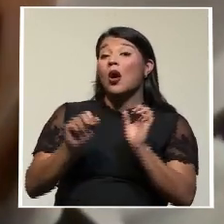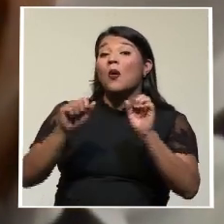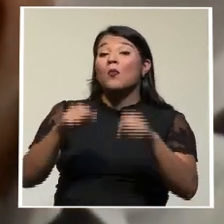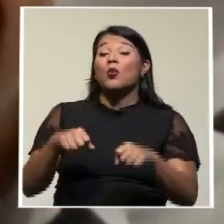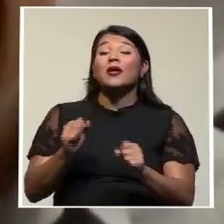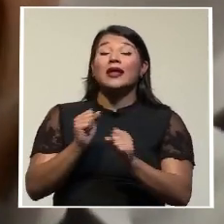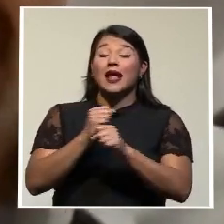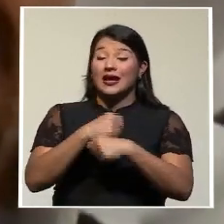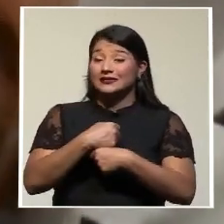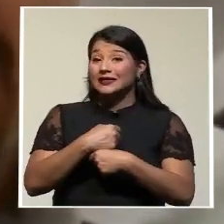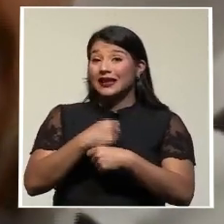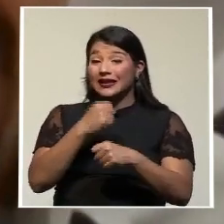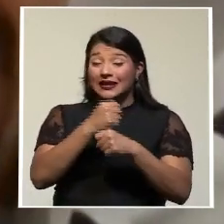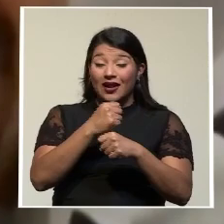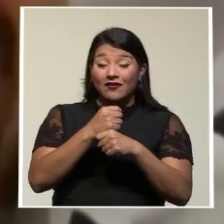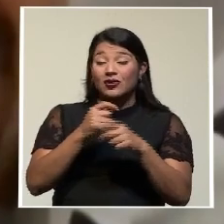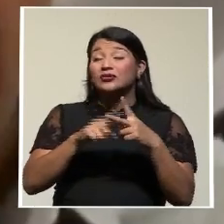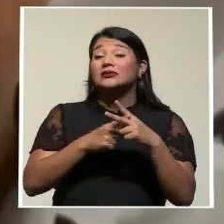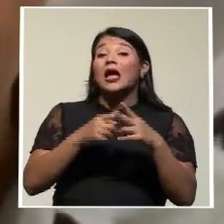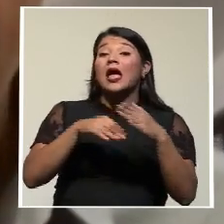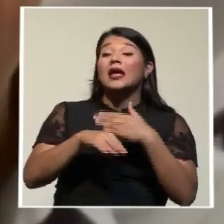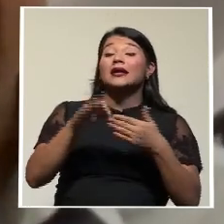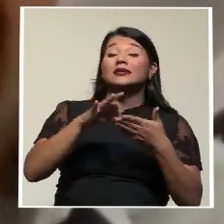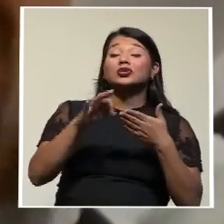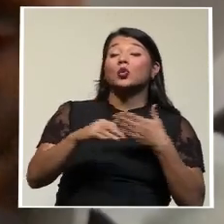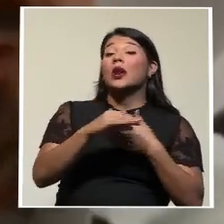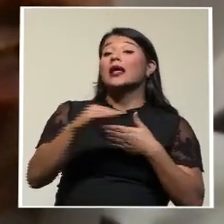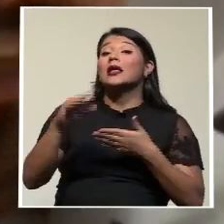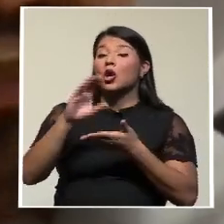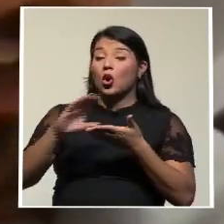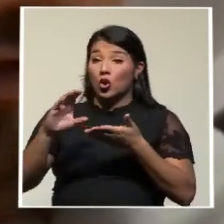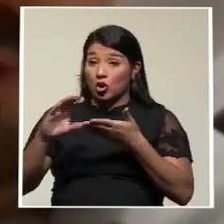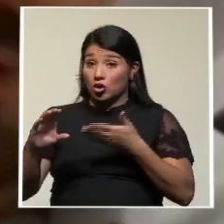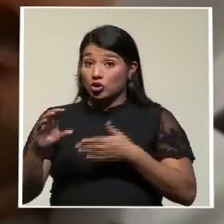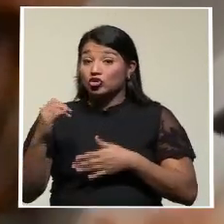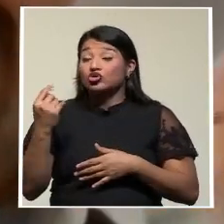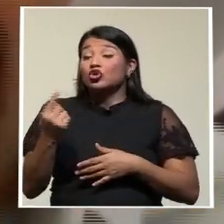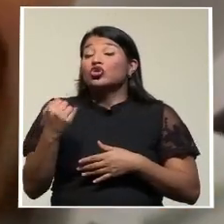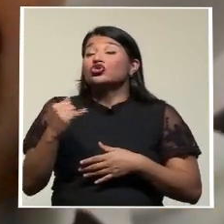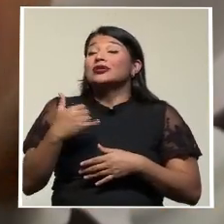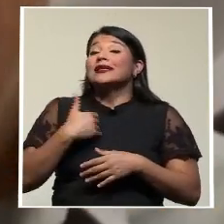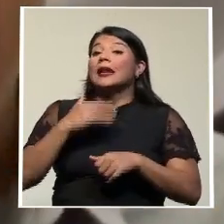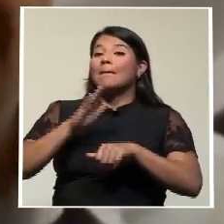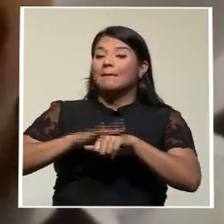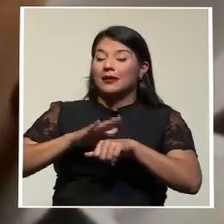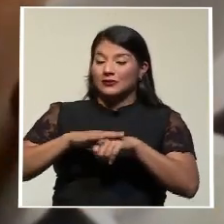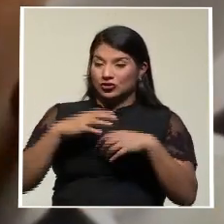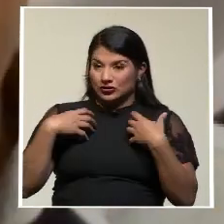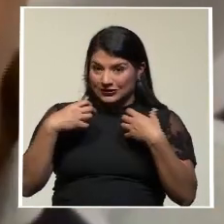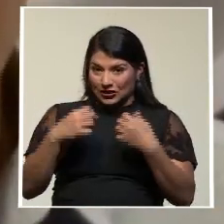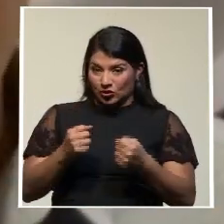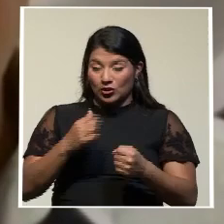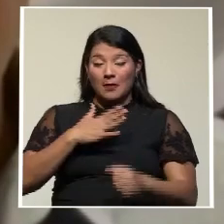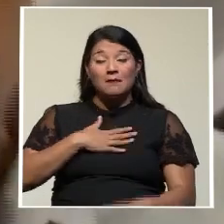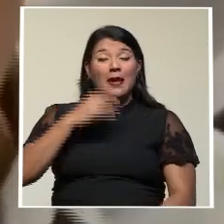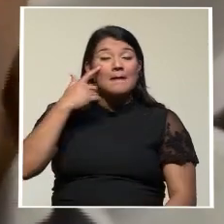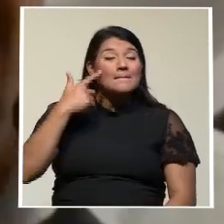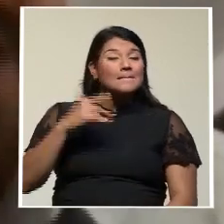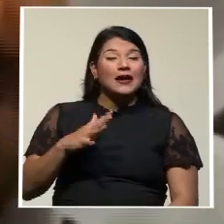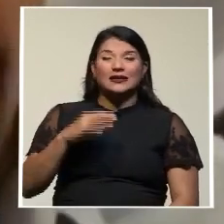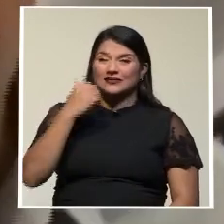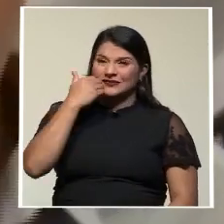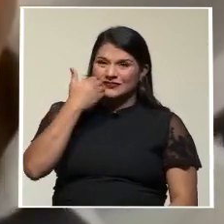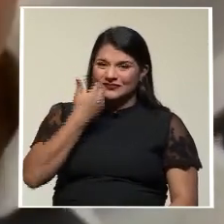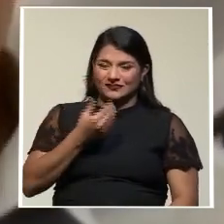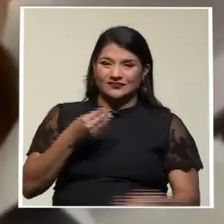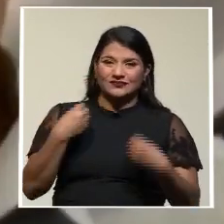obras de mantenimiento en las escuelas y colegios, salvo casos que ya tengan orden sanitaria. A mí me parece que eso es absurdo, es